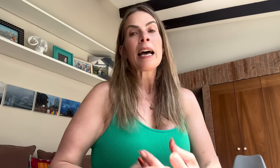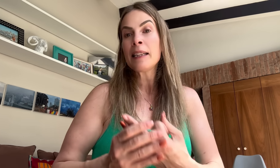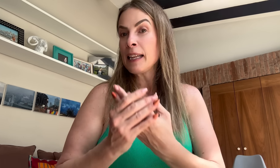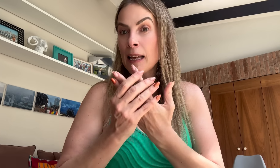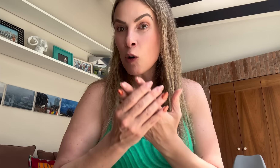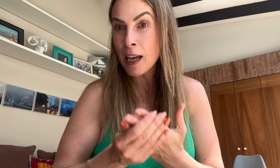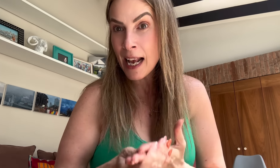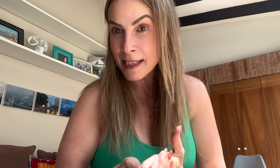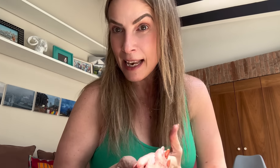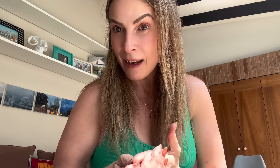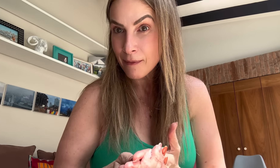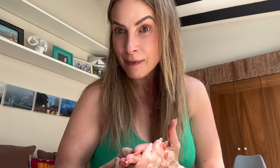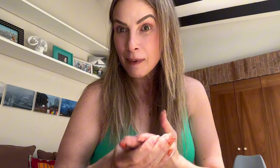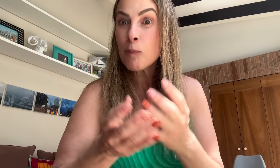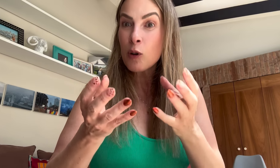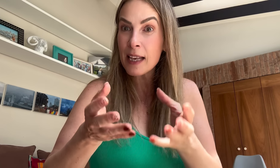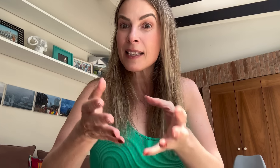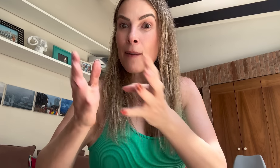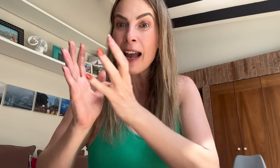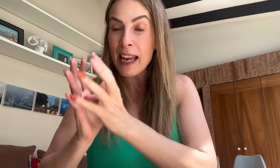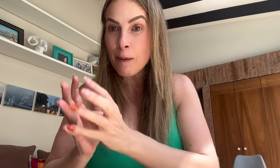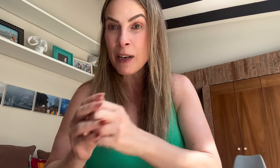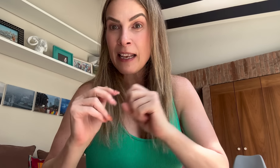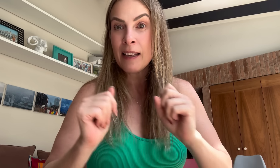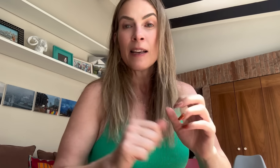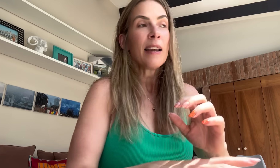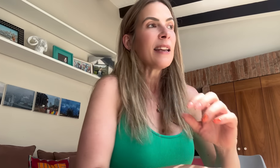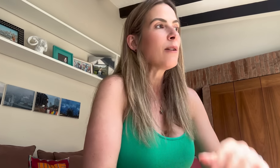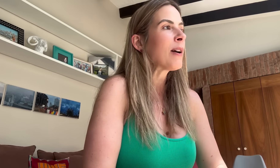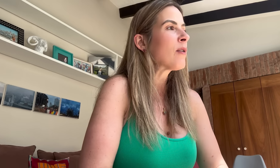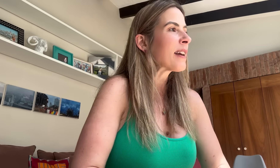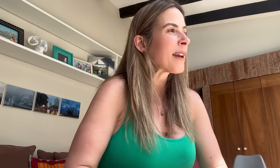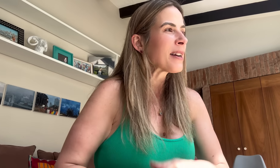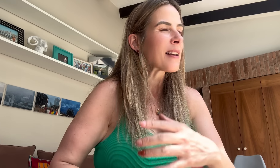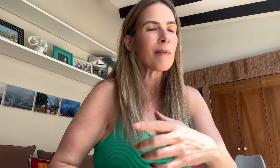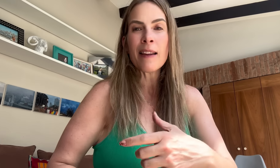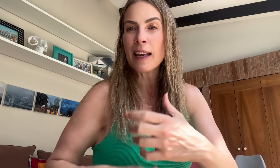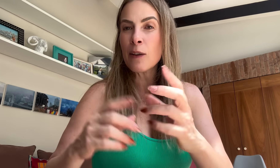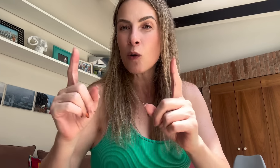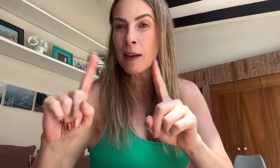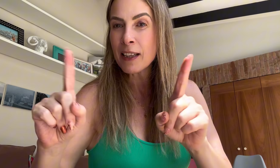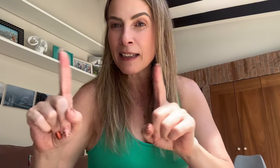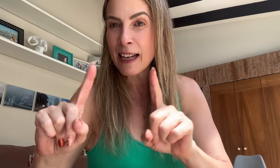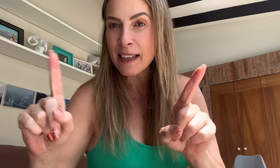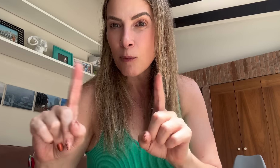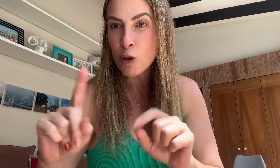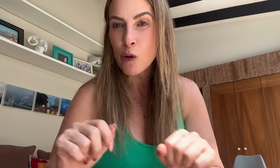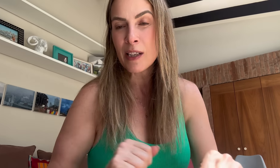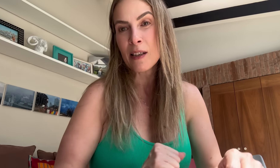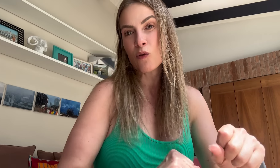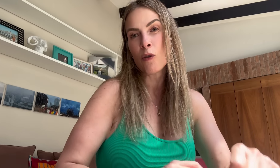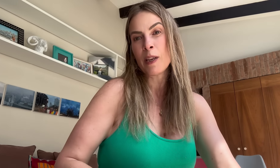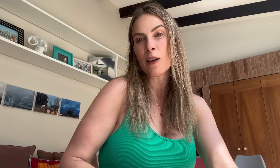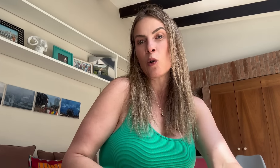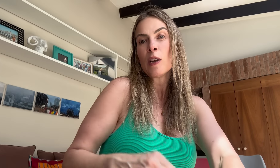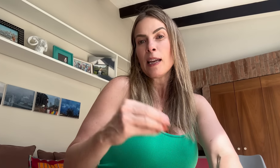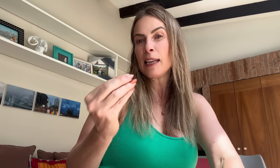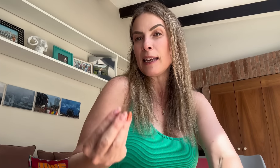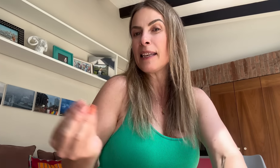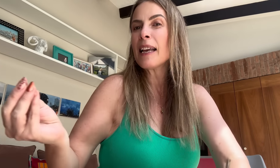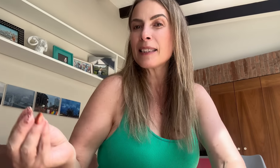la antidemocracia, porque estaba el PRI, y luego, ¿de qué más hablé? De que no iba a tener ella bolsones en su